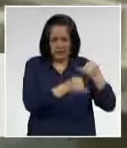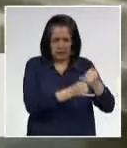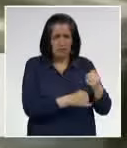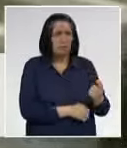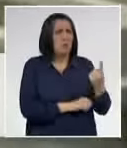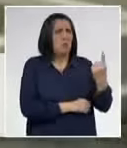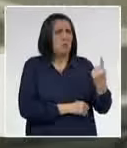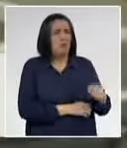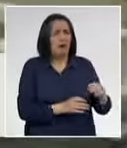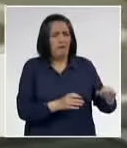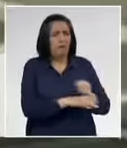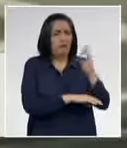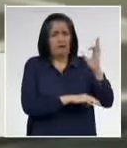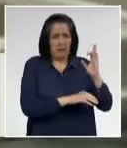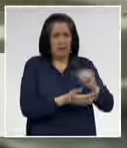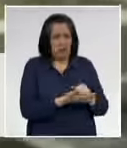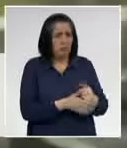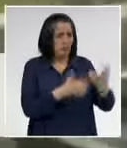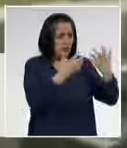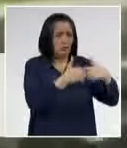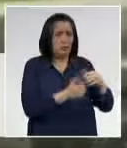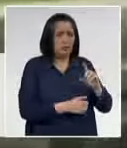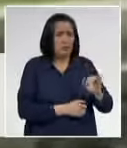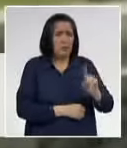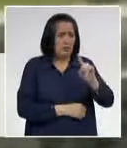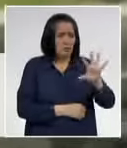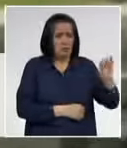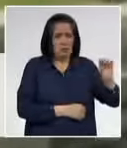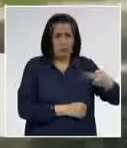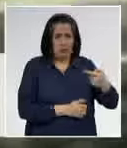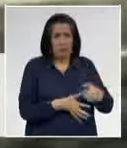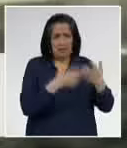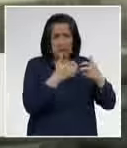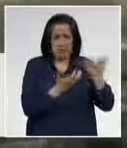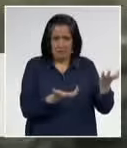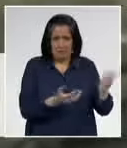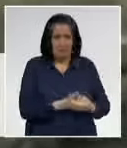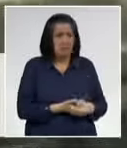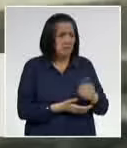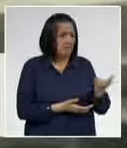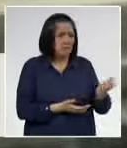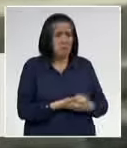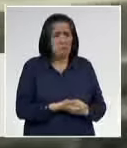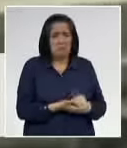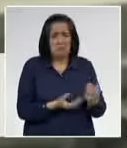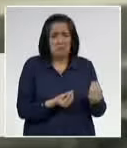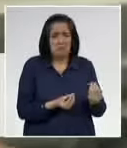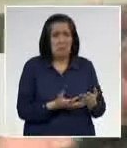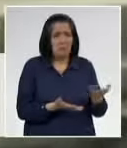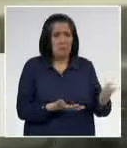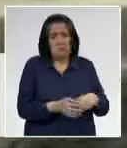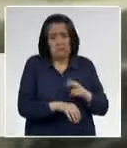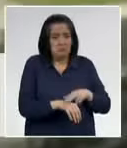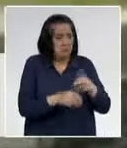la Federación Industrial de Sao Paulo, que tiene 150.000 empresas afiliadas, y a través de una, como